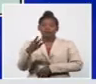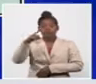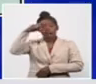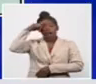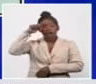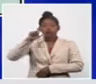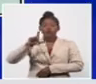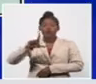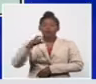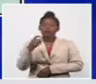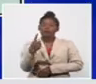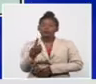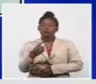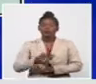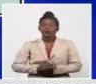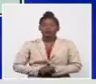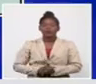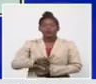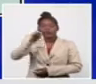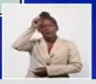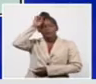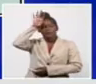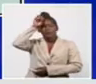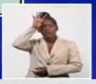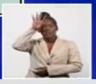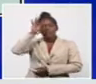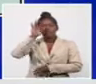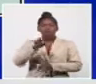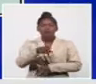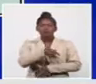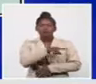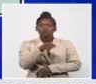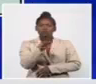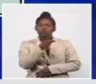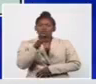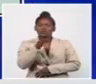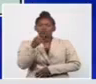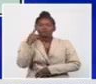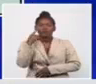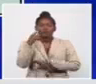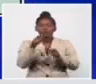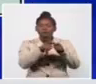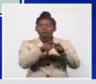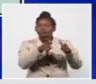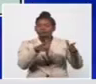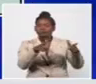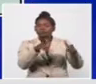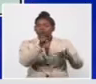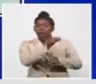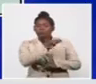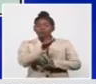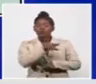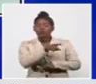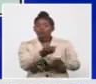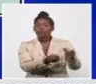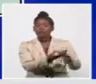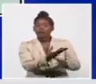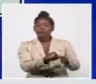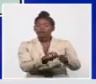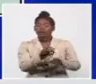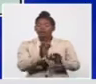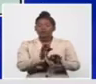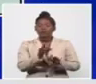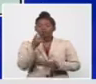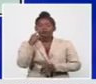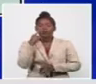De Minas, creo que en los últimos días hemos estado informando un número de casos que hace que este municipio, que además